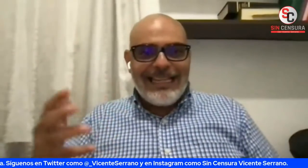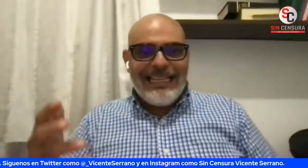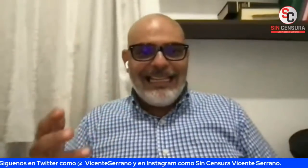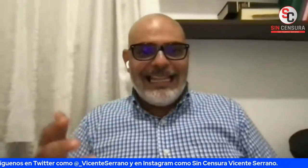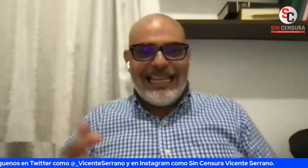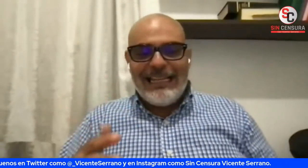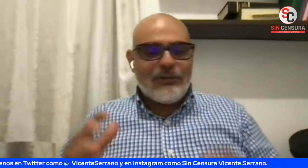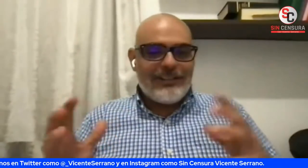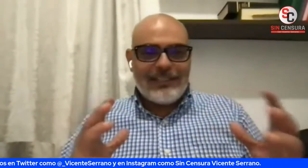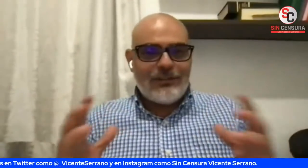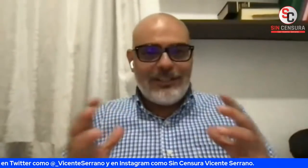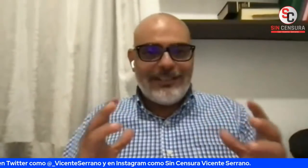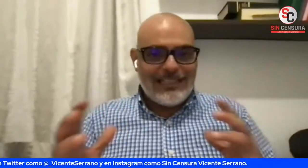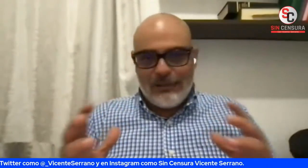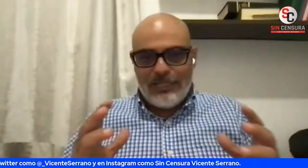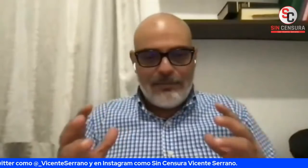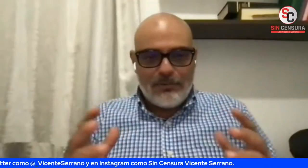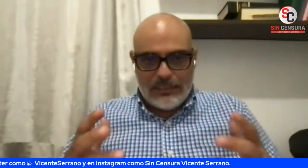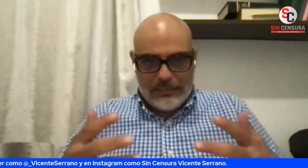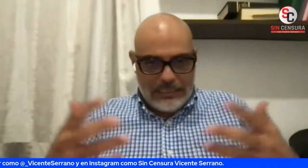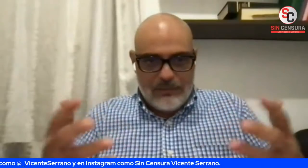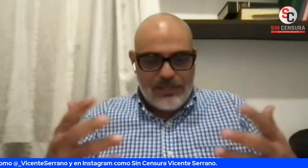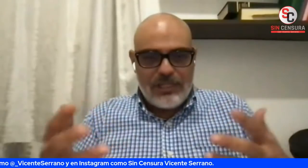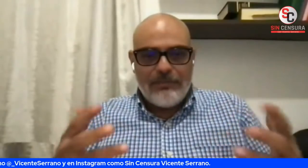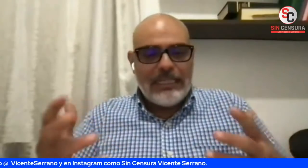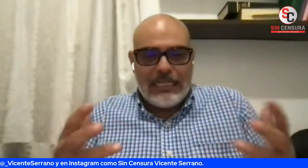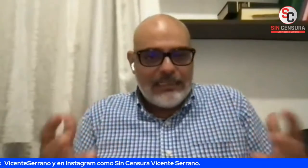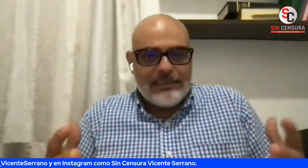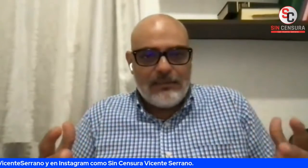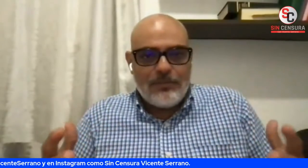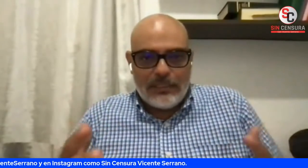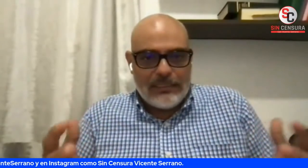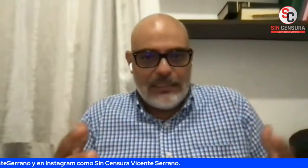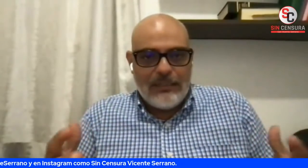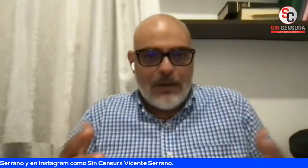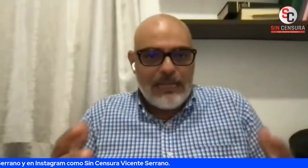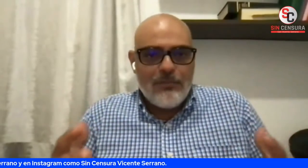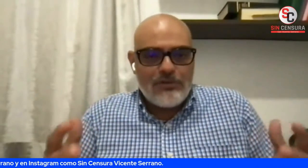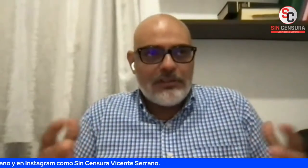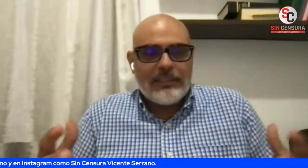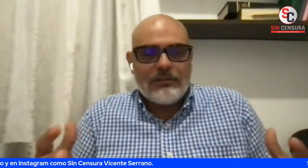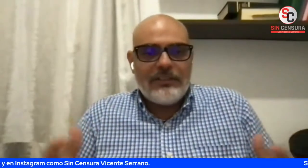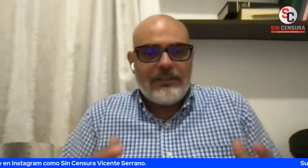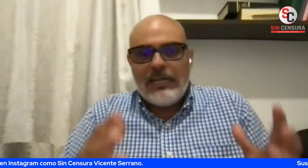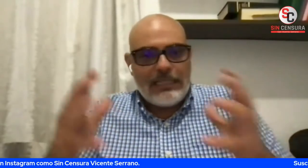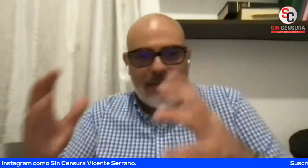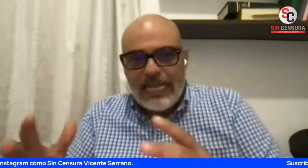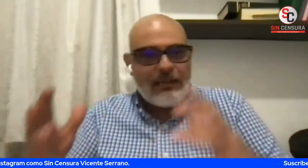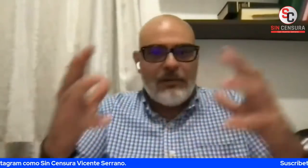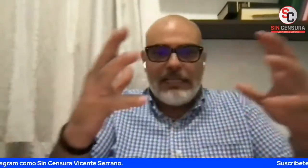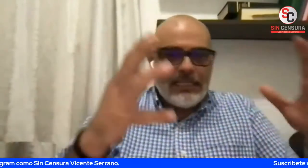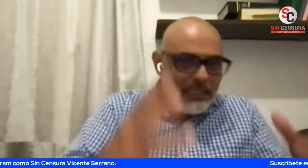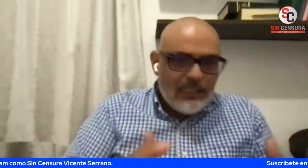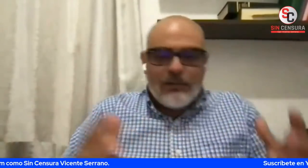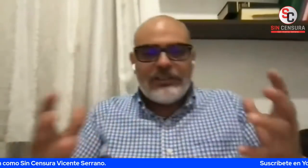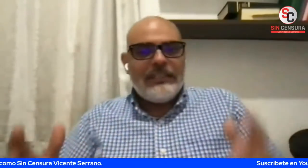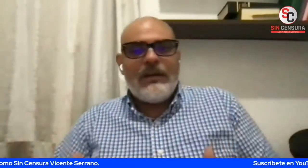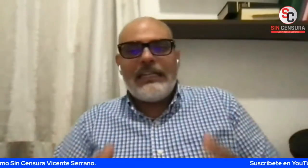quiere los retractores de Claudia Sheinbaum, hay que decirlo, porque tiene igual muchos retractores, igual que Brad,